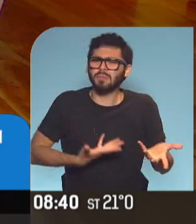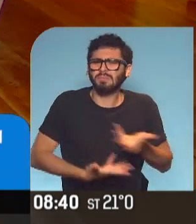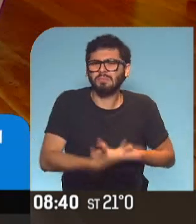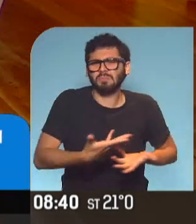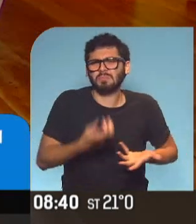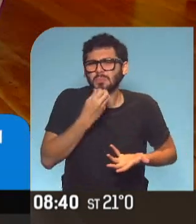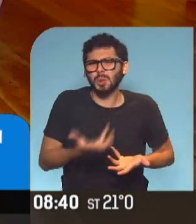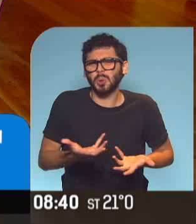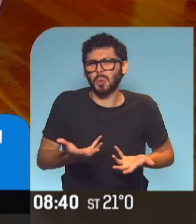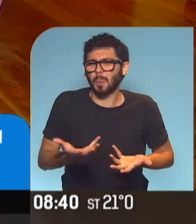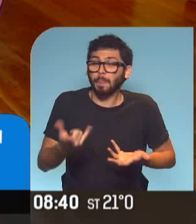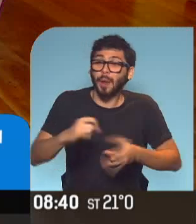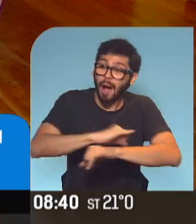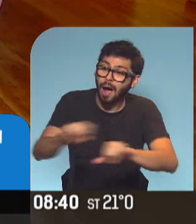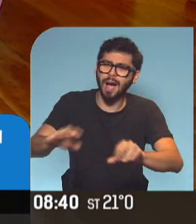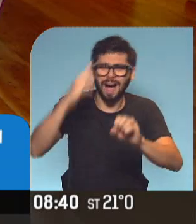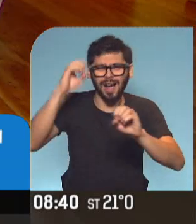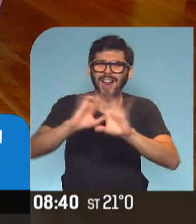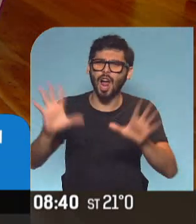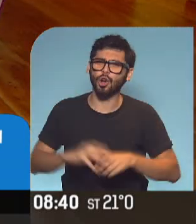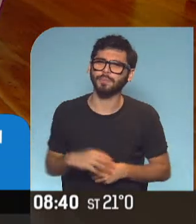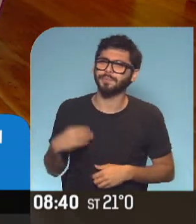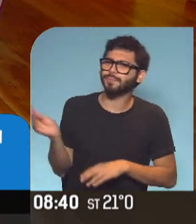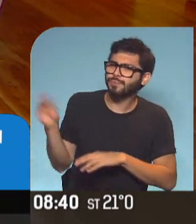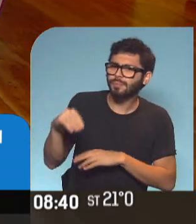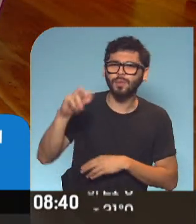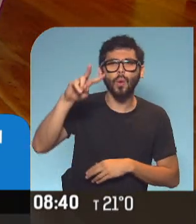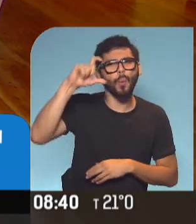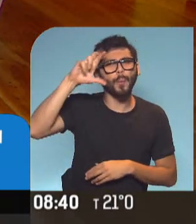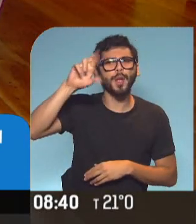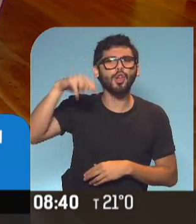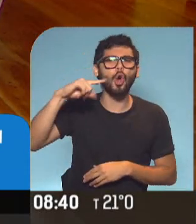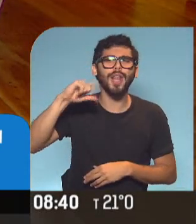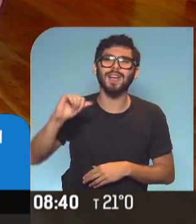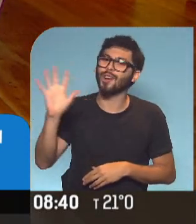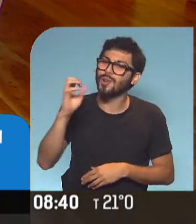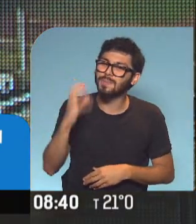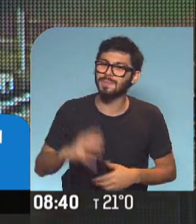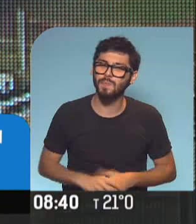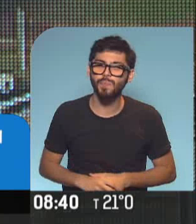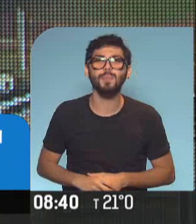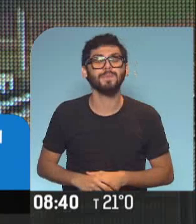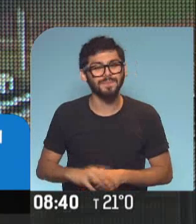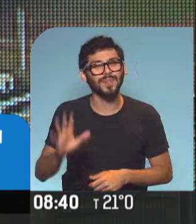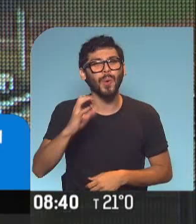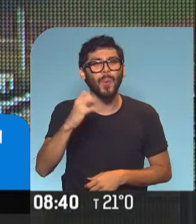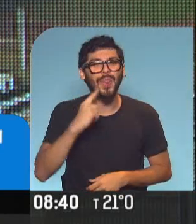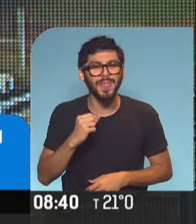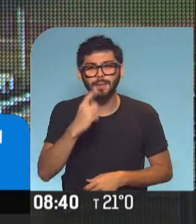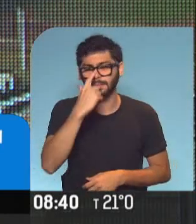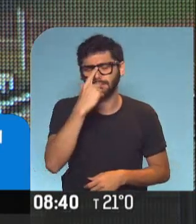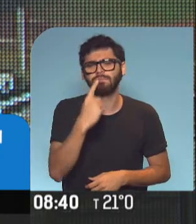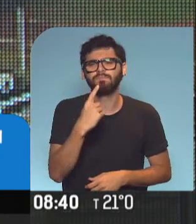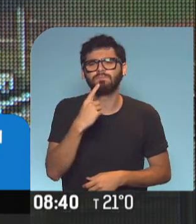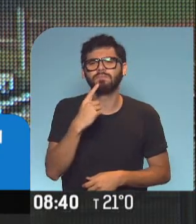lleguen claras a la gente leandro sumamos a veronica aurel a 20 a la entrevista vero si leandro buen día en este caso para